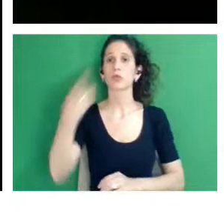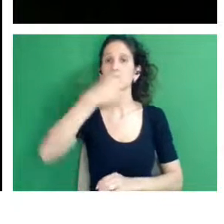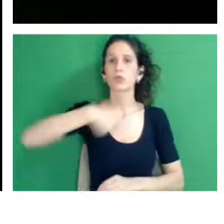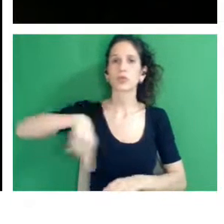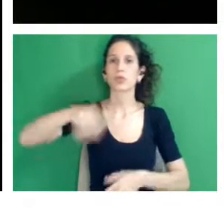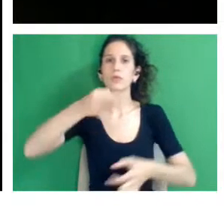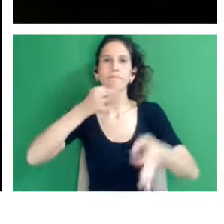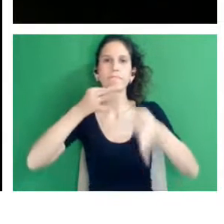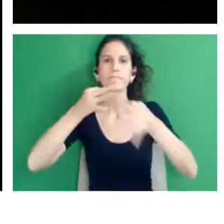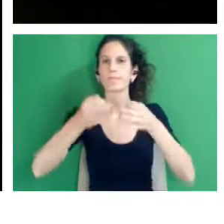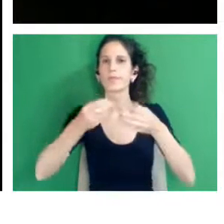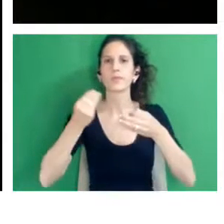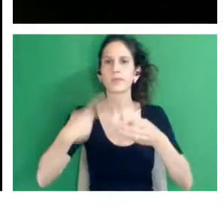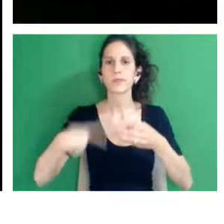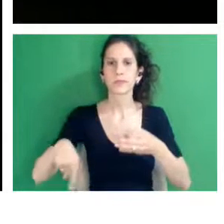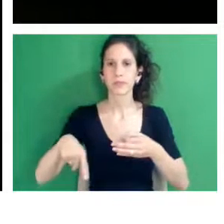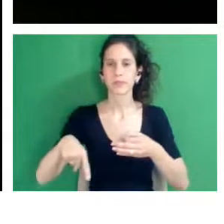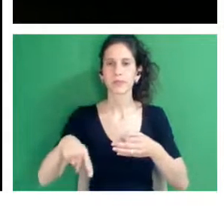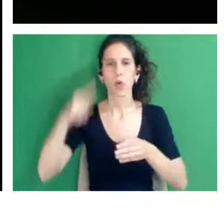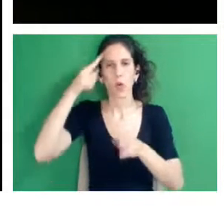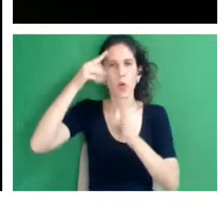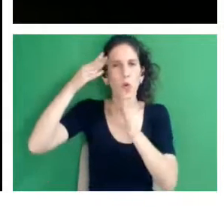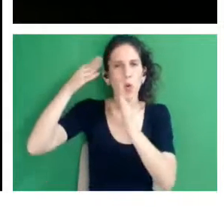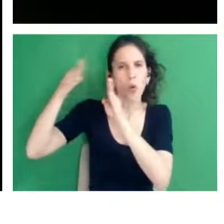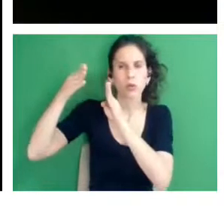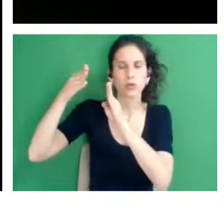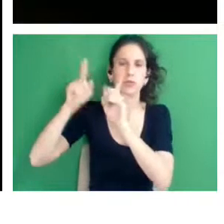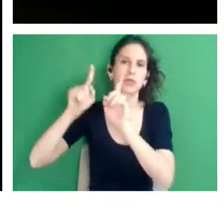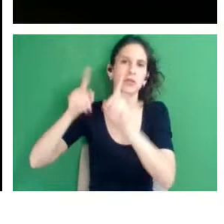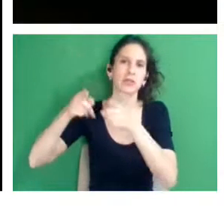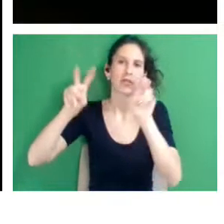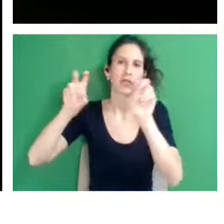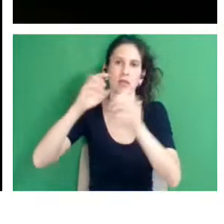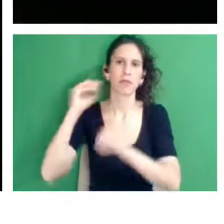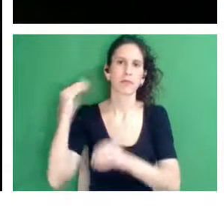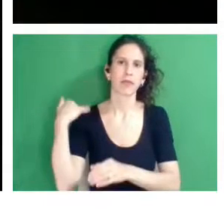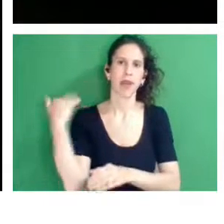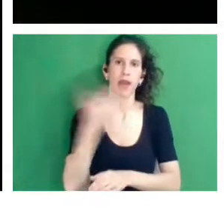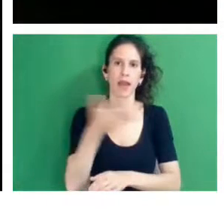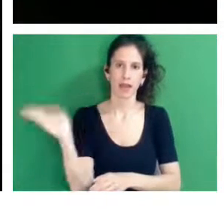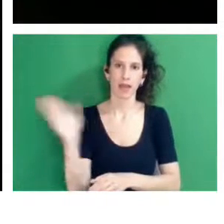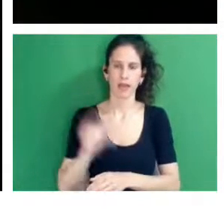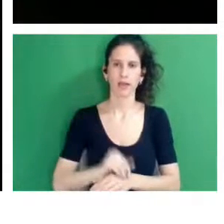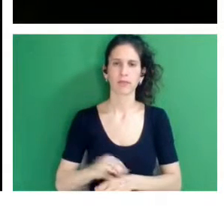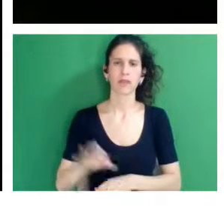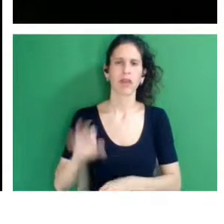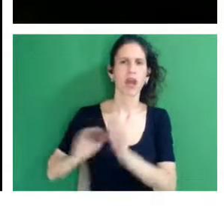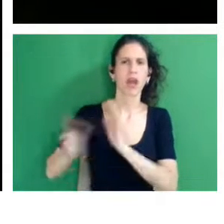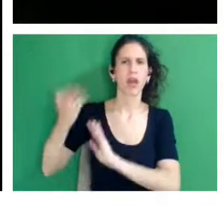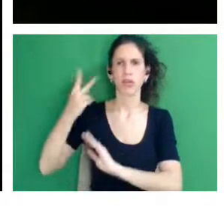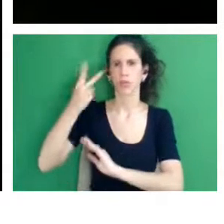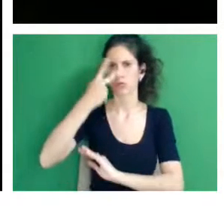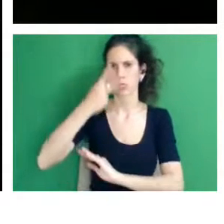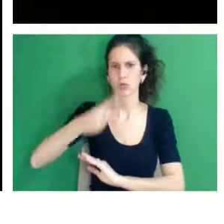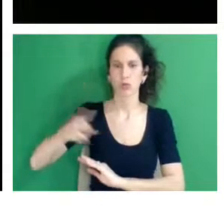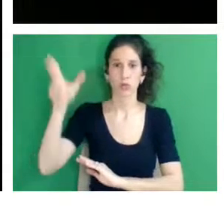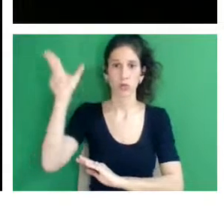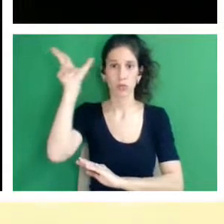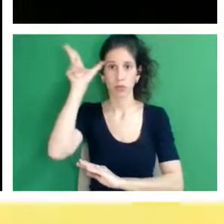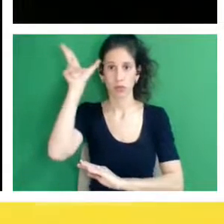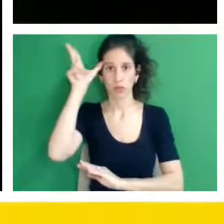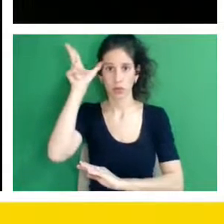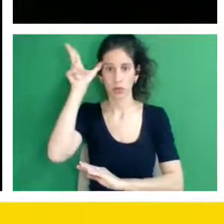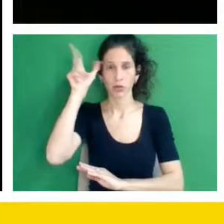algunos conceptos y generalidades. En mayo del año 2008 entró en vigor la Convención de las Naciones Unidas por los Derechos de